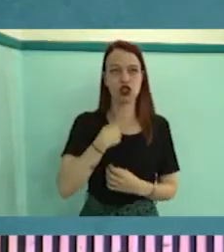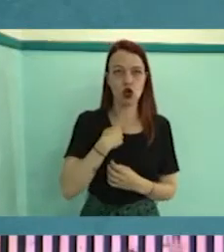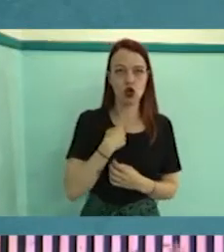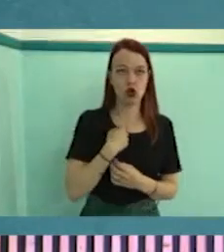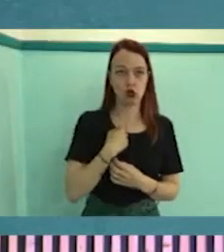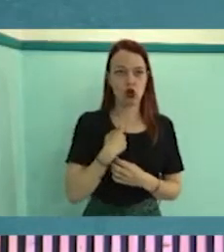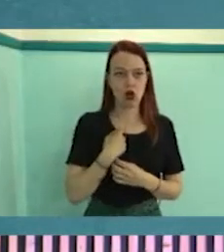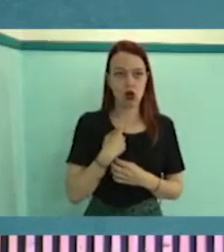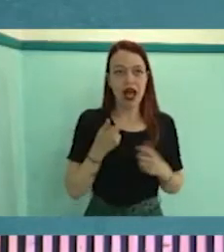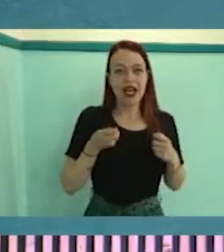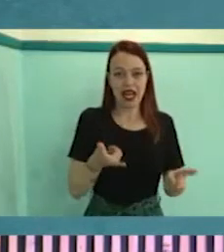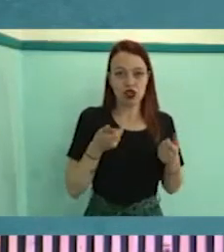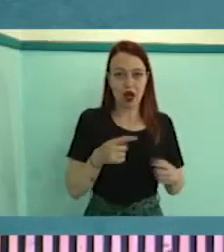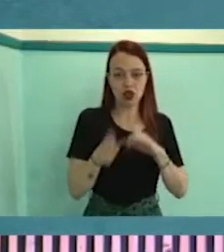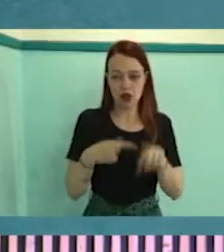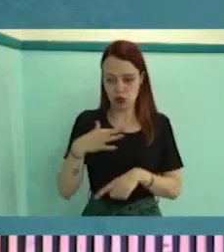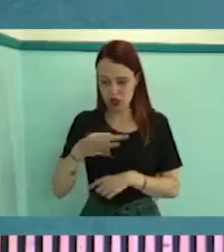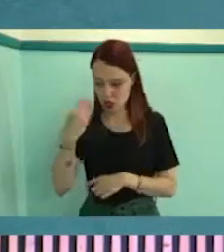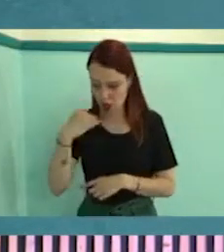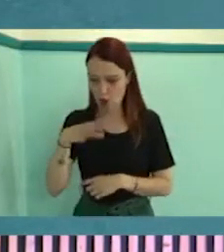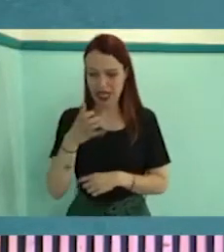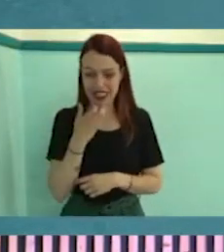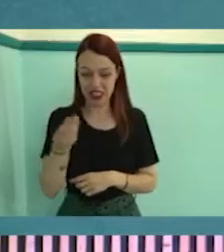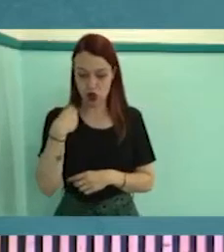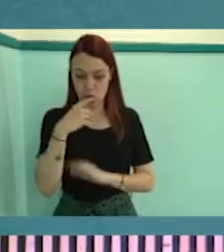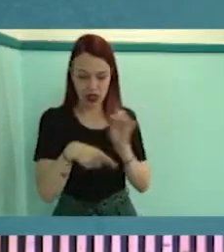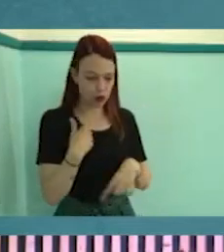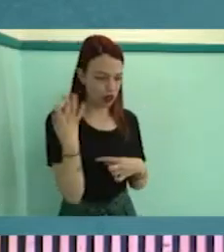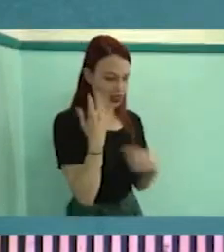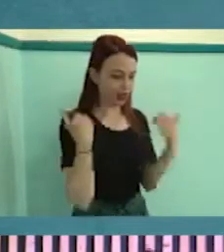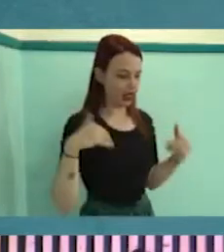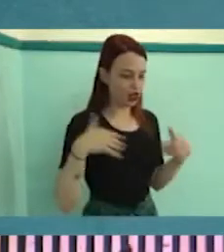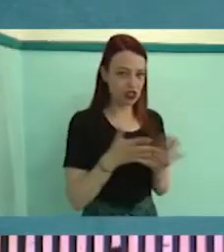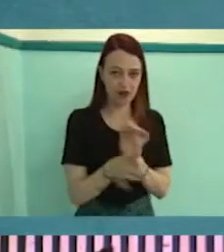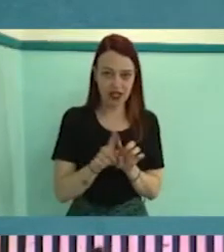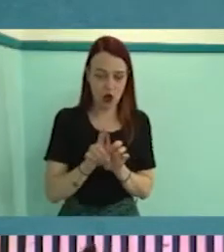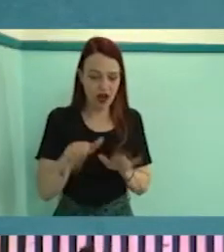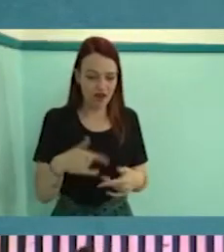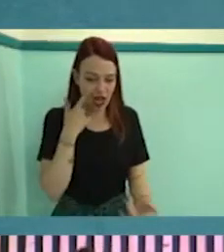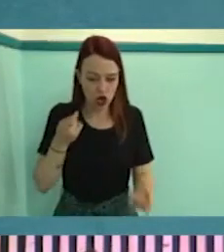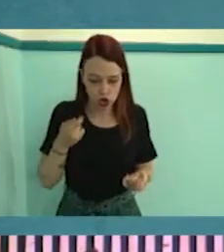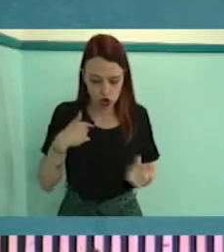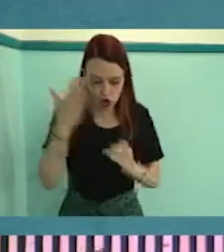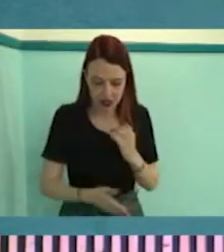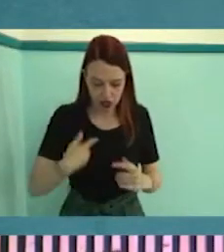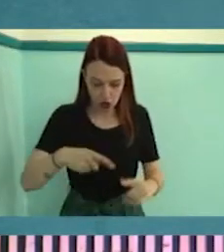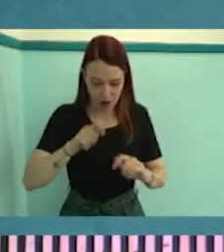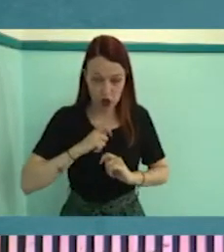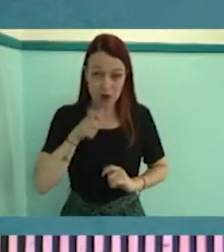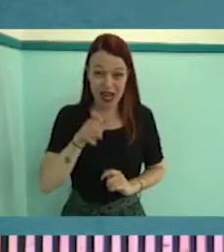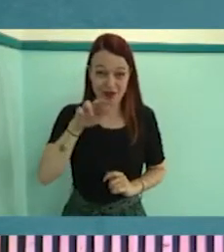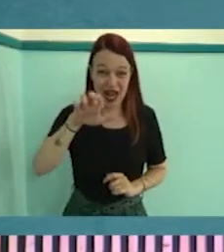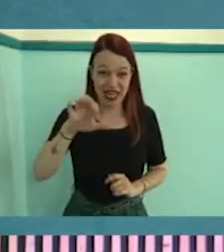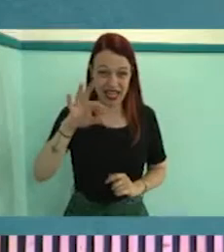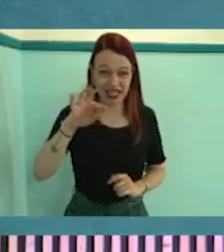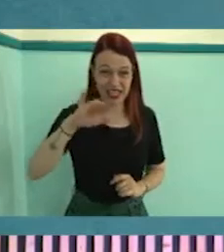o si como tanto tengo que quemar tanto vale Esa esa restricción que al final genero que ahora tiene como millones de nombres pero al fin y al cabo es la restricción